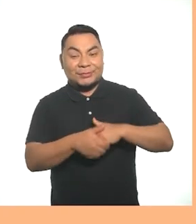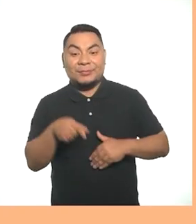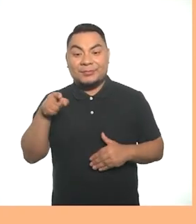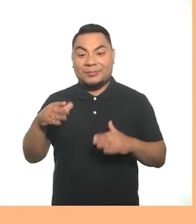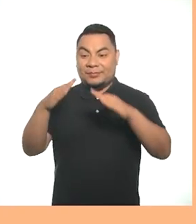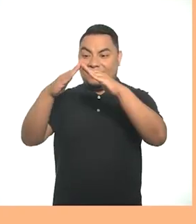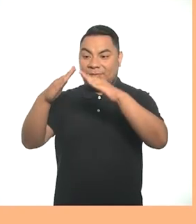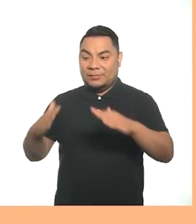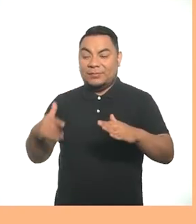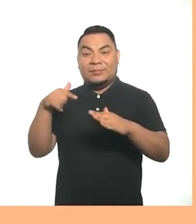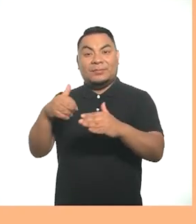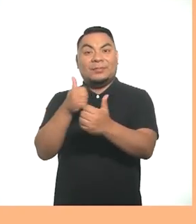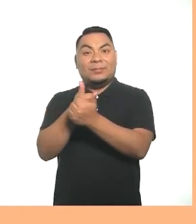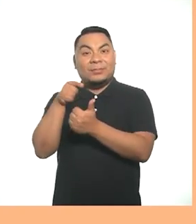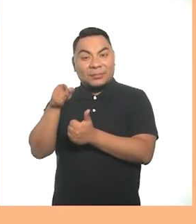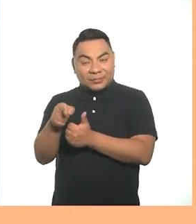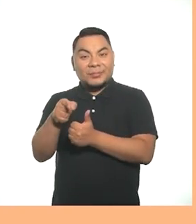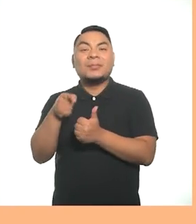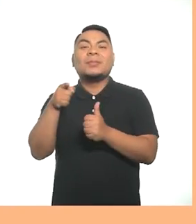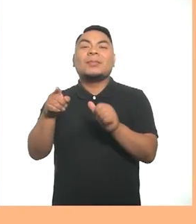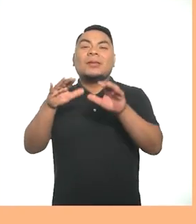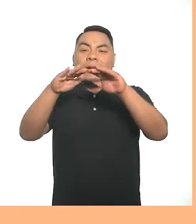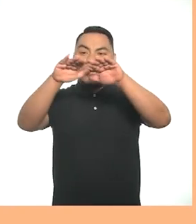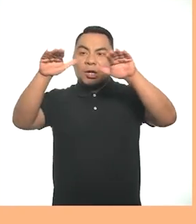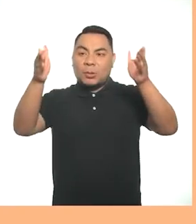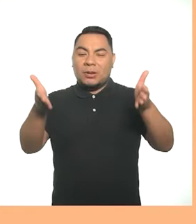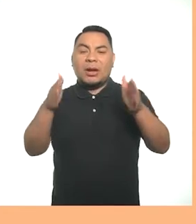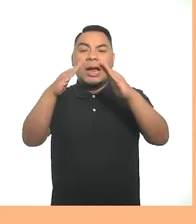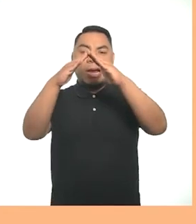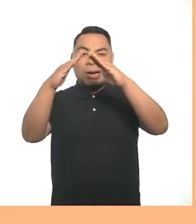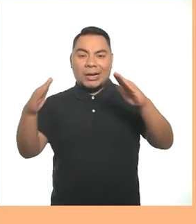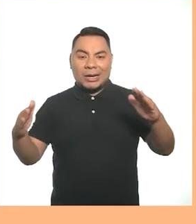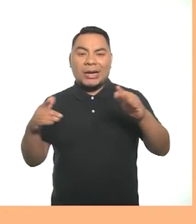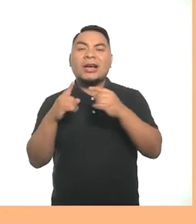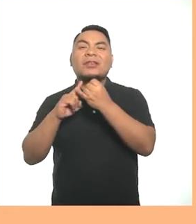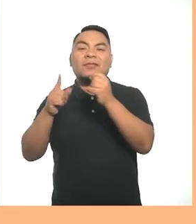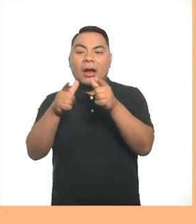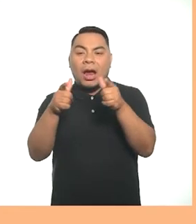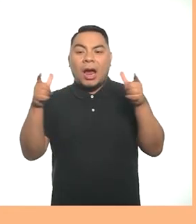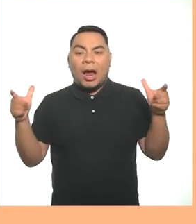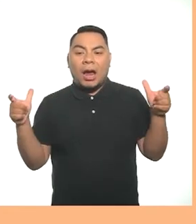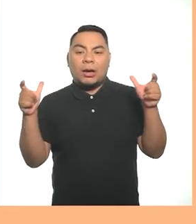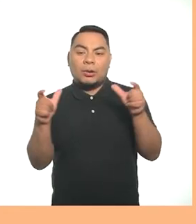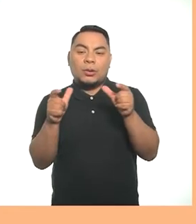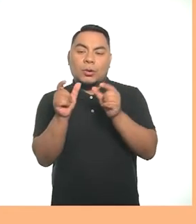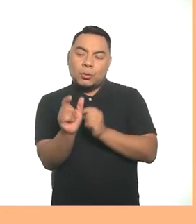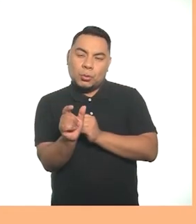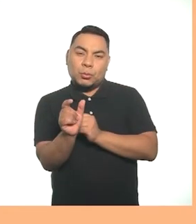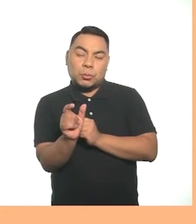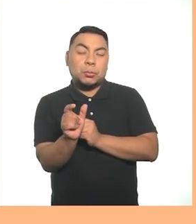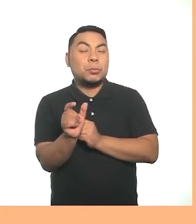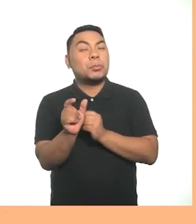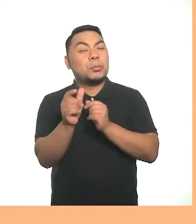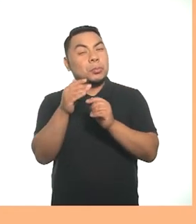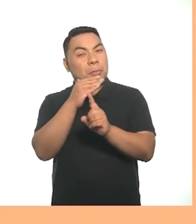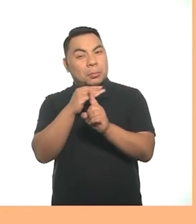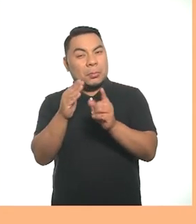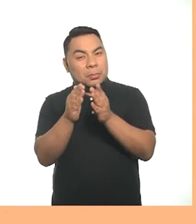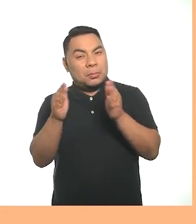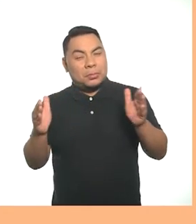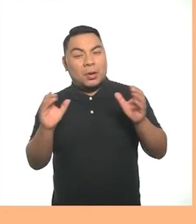Los retablos son cajas rectangulares de tamaño variable. Pueden ser